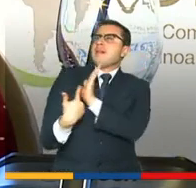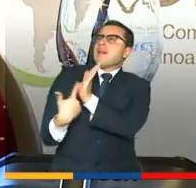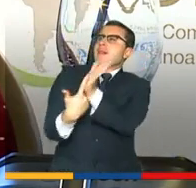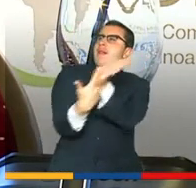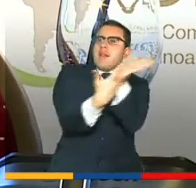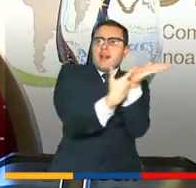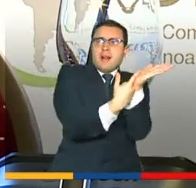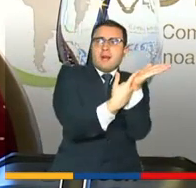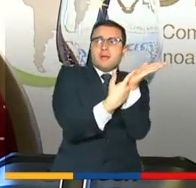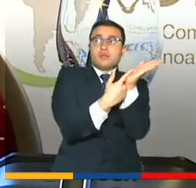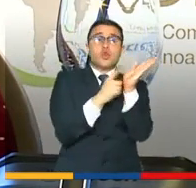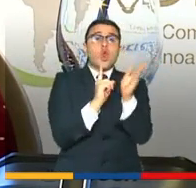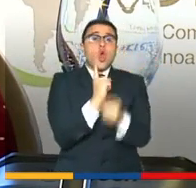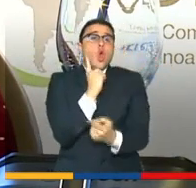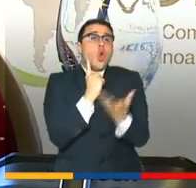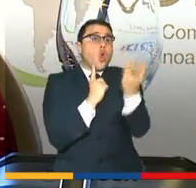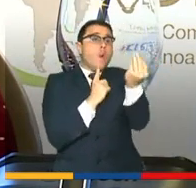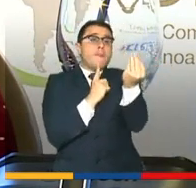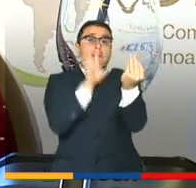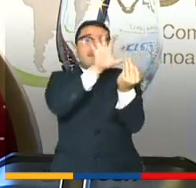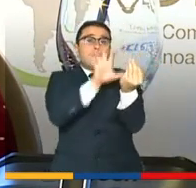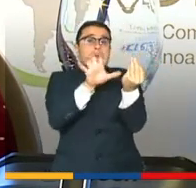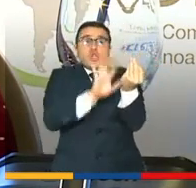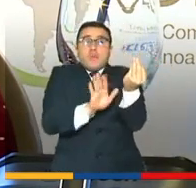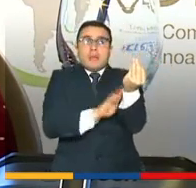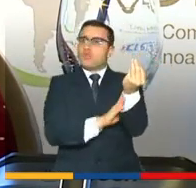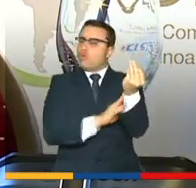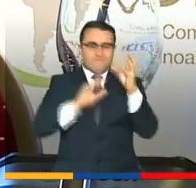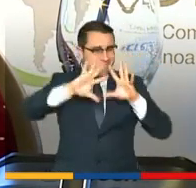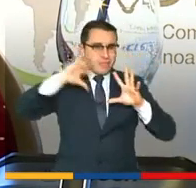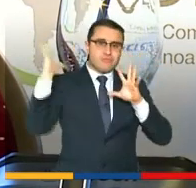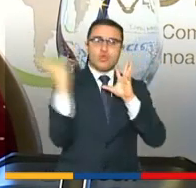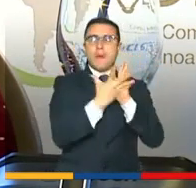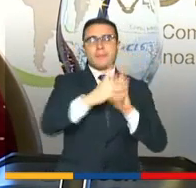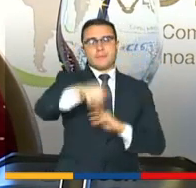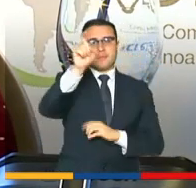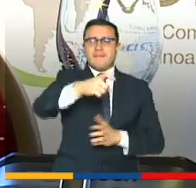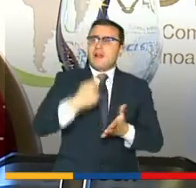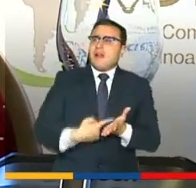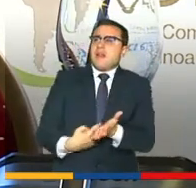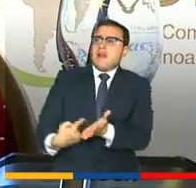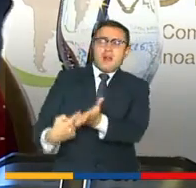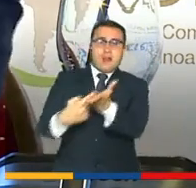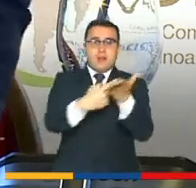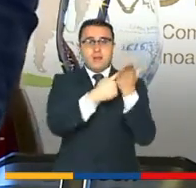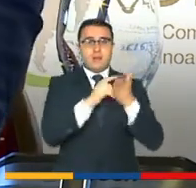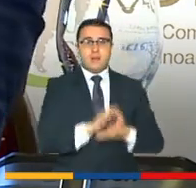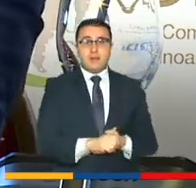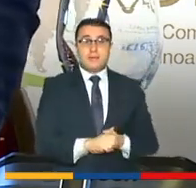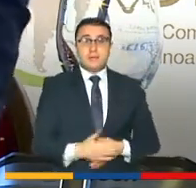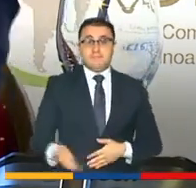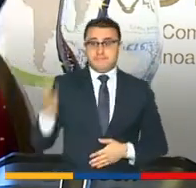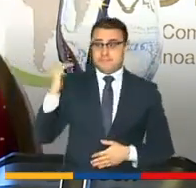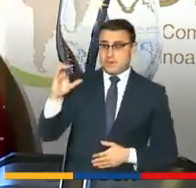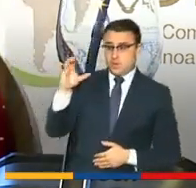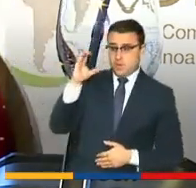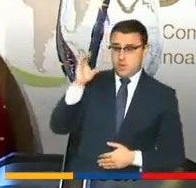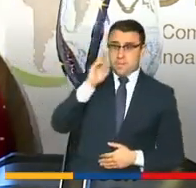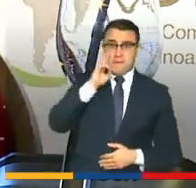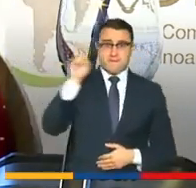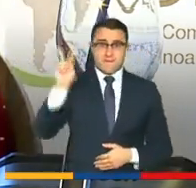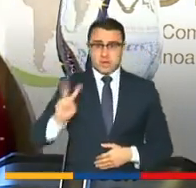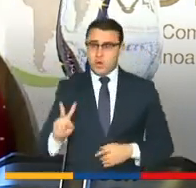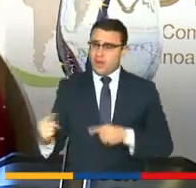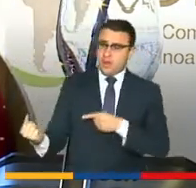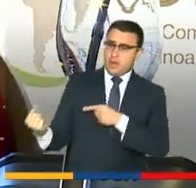no con una parte del mundo. En algún momento hubo una crisis entre Colombia y Venezuela porque los